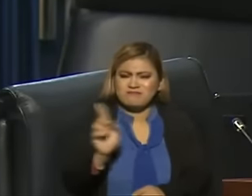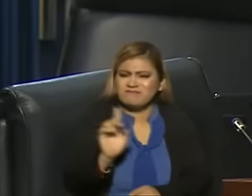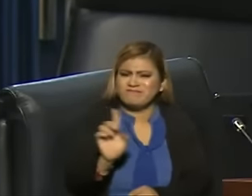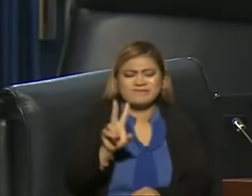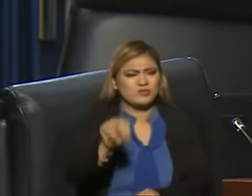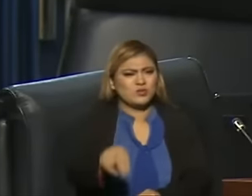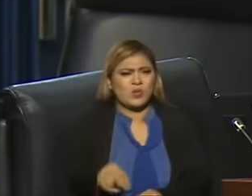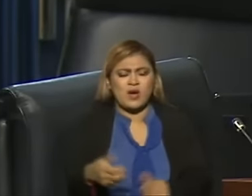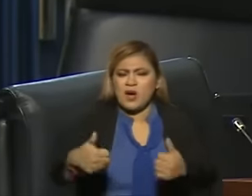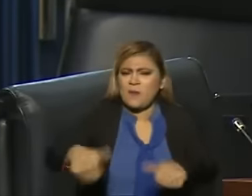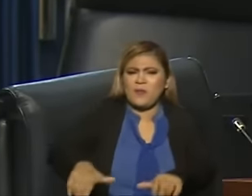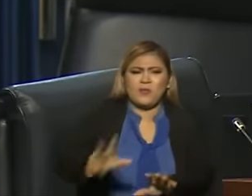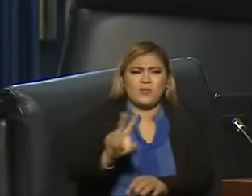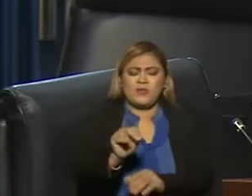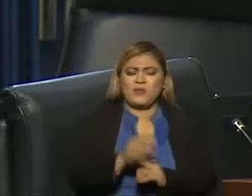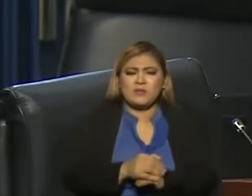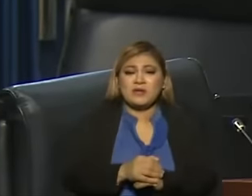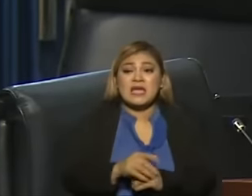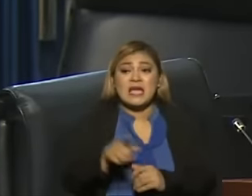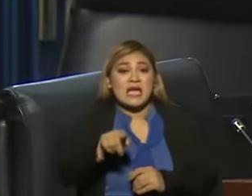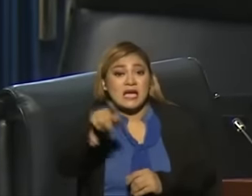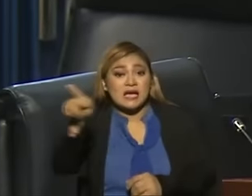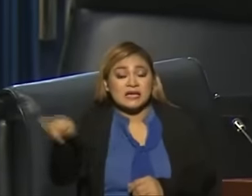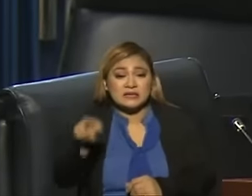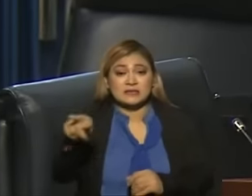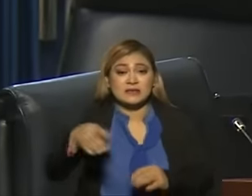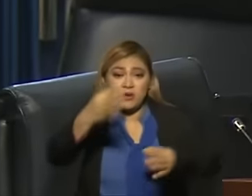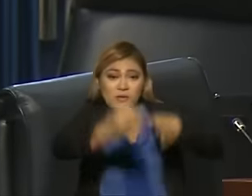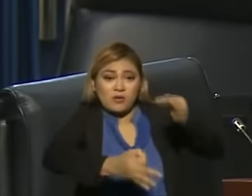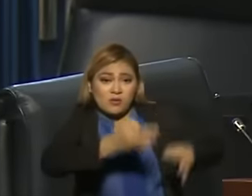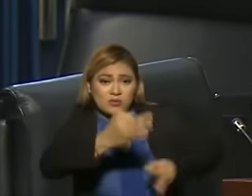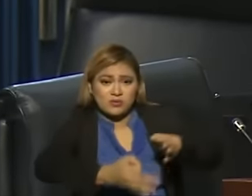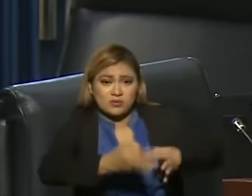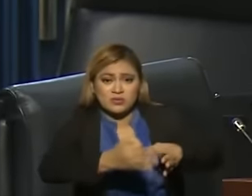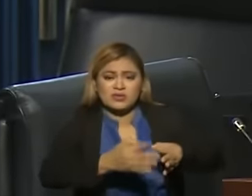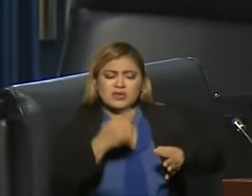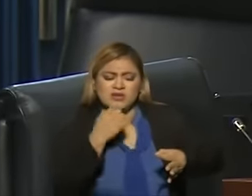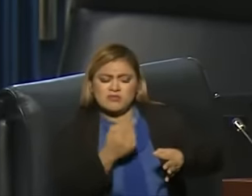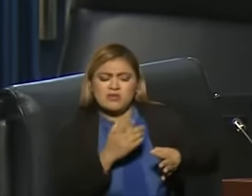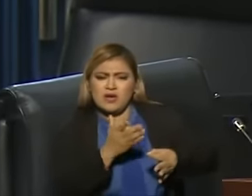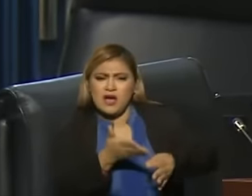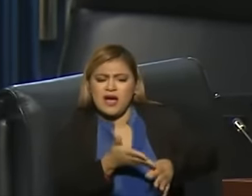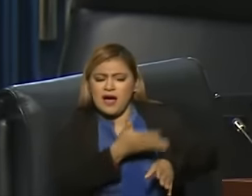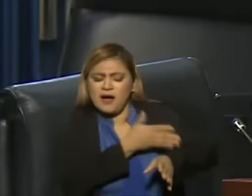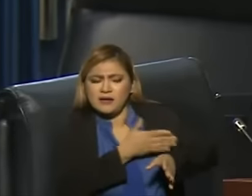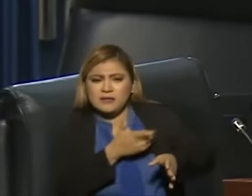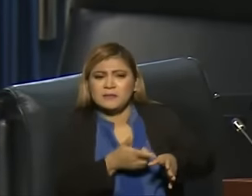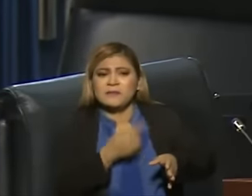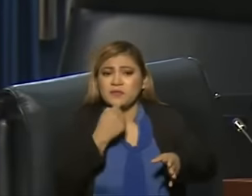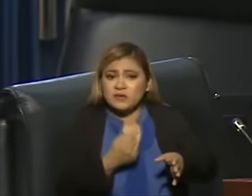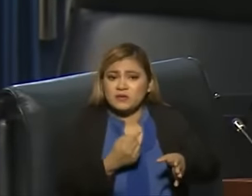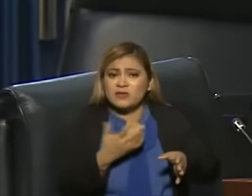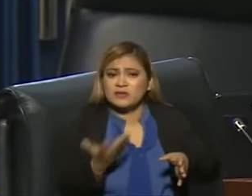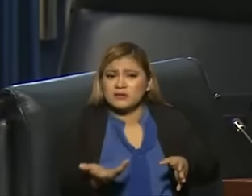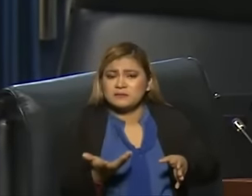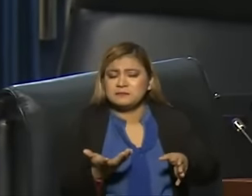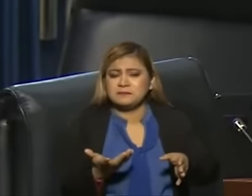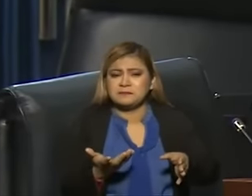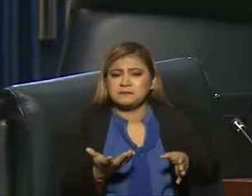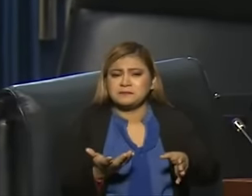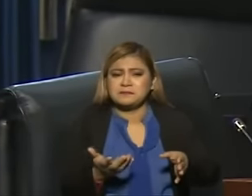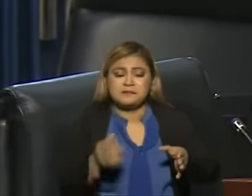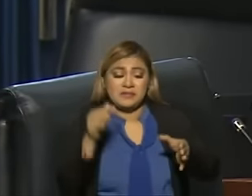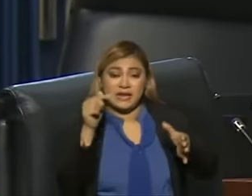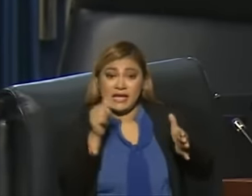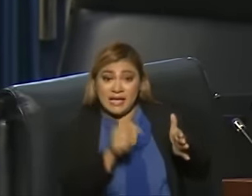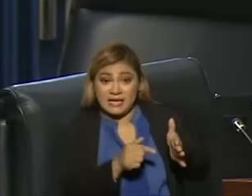derecho interno y estoy seguro que los tribunales de justicia, como hizo la Corte en su momento, que dijo que el fallo